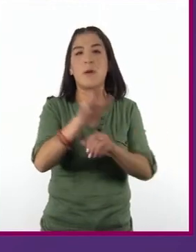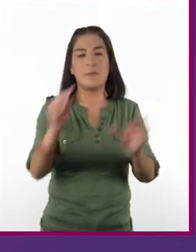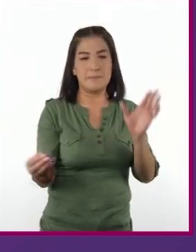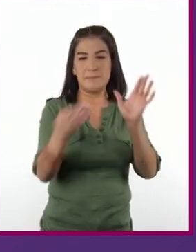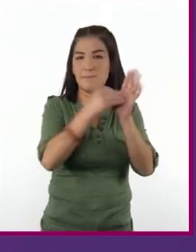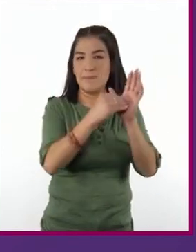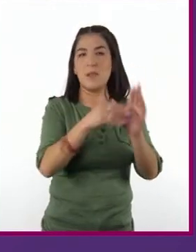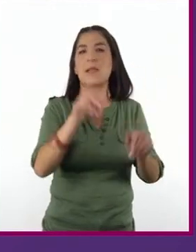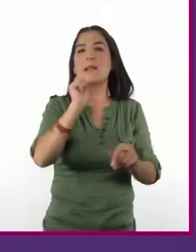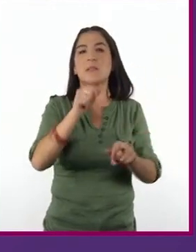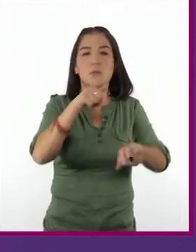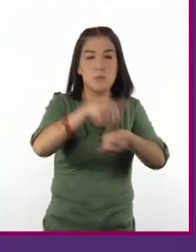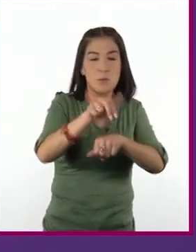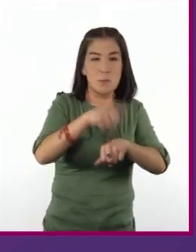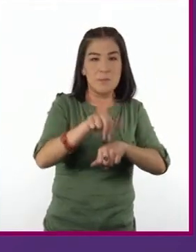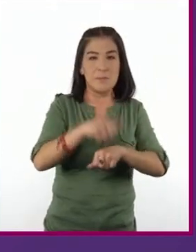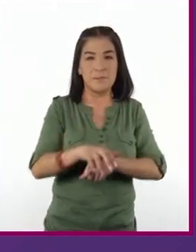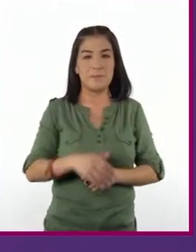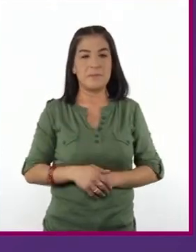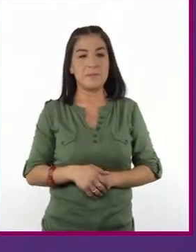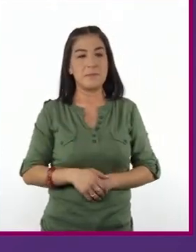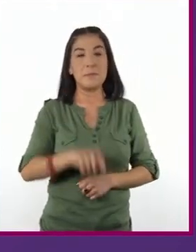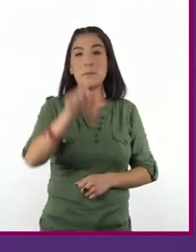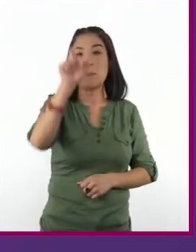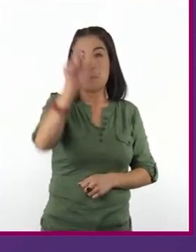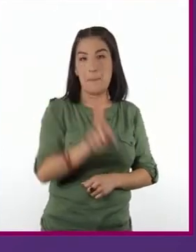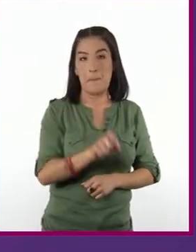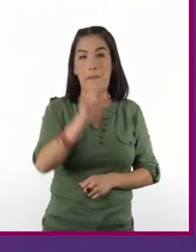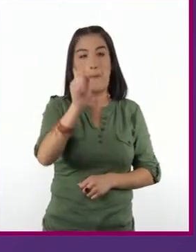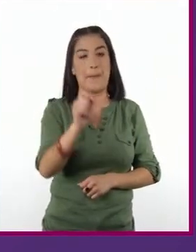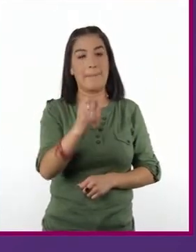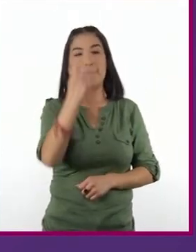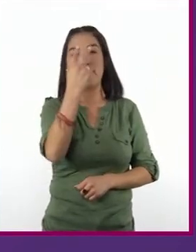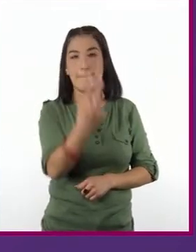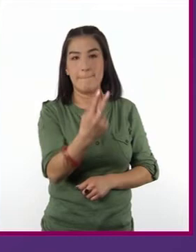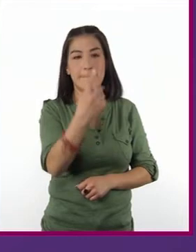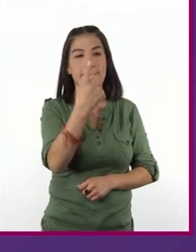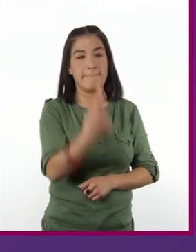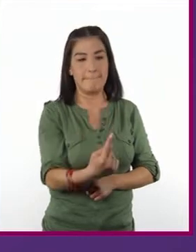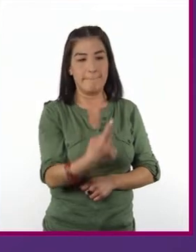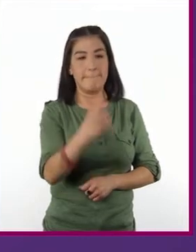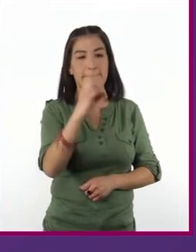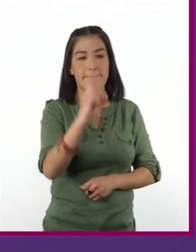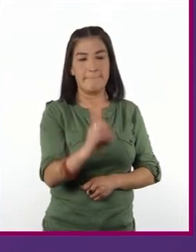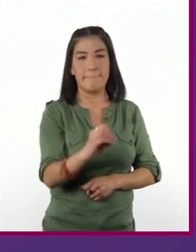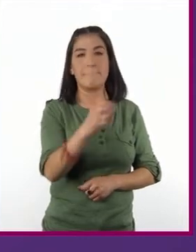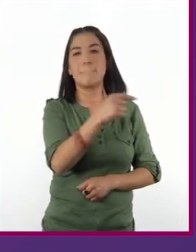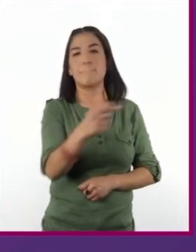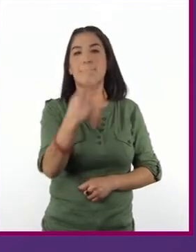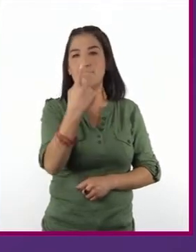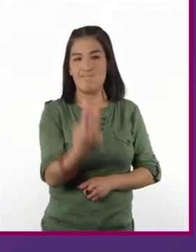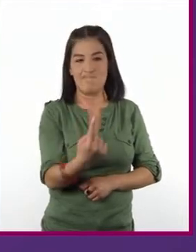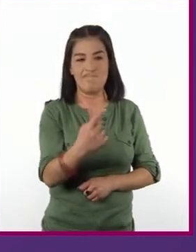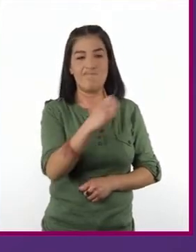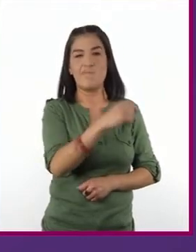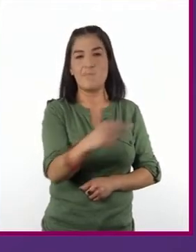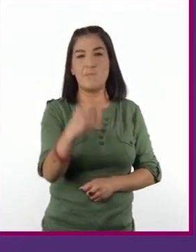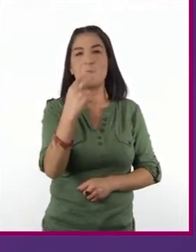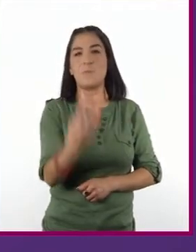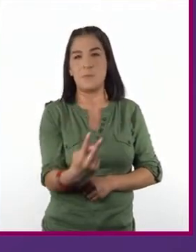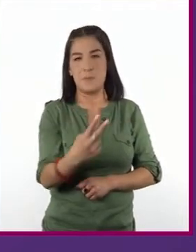independiente. X igual a 2, 1, 0, menos 1, menos